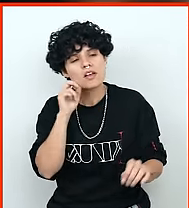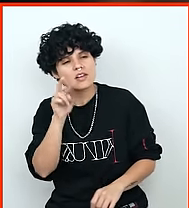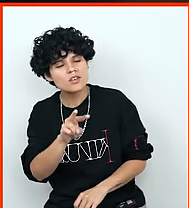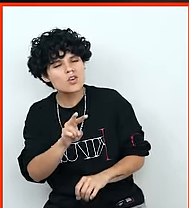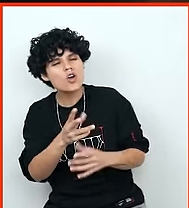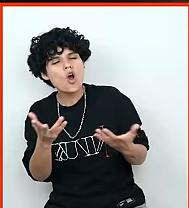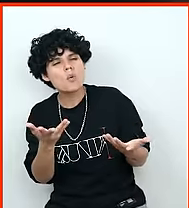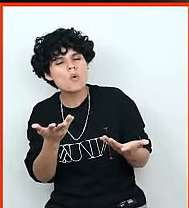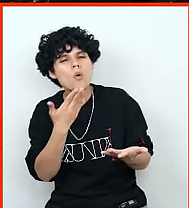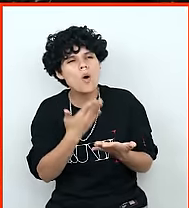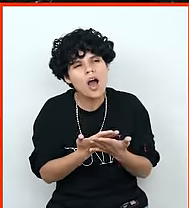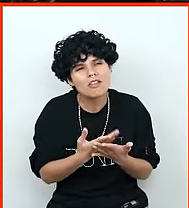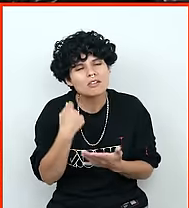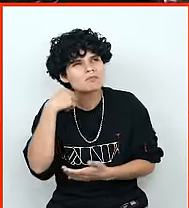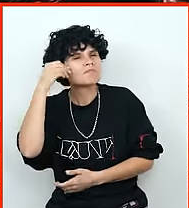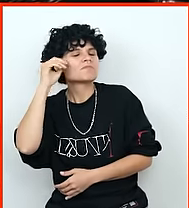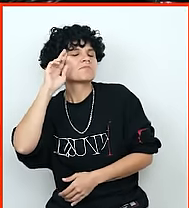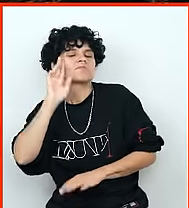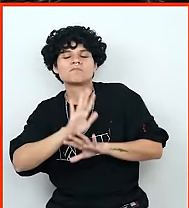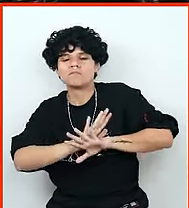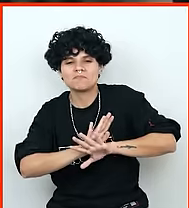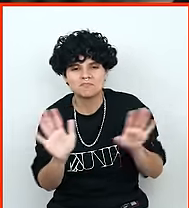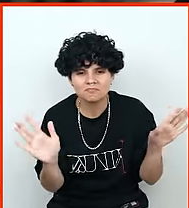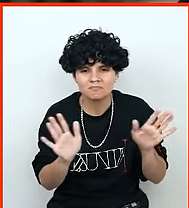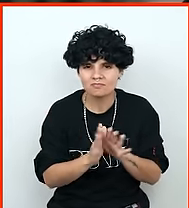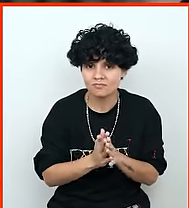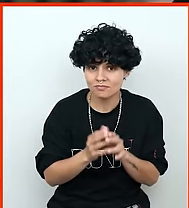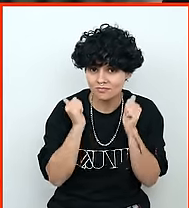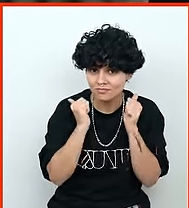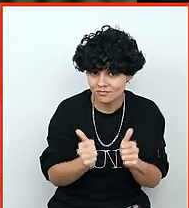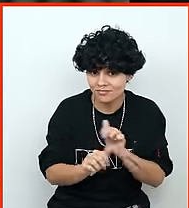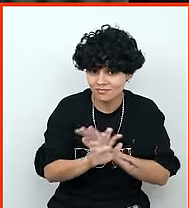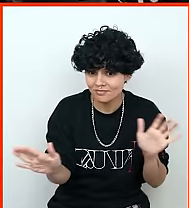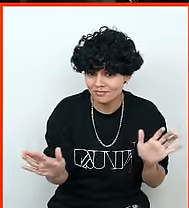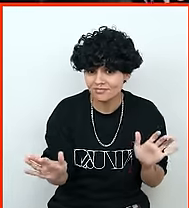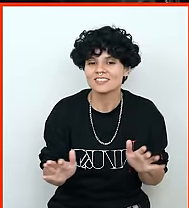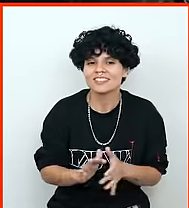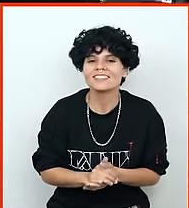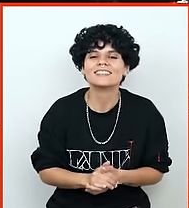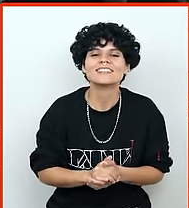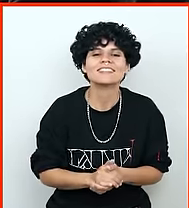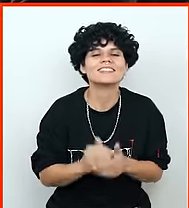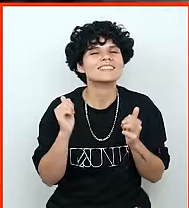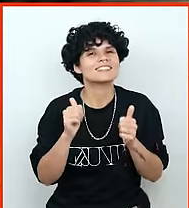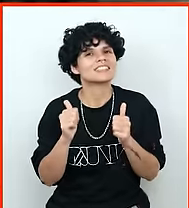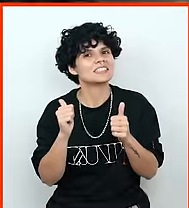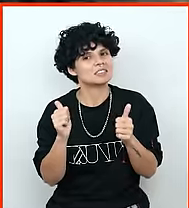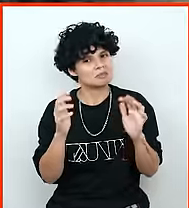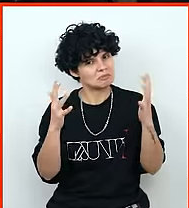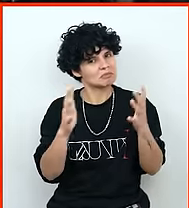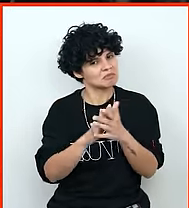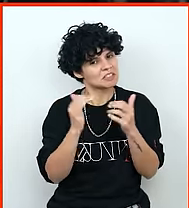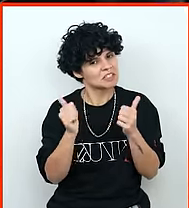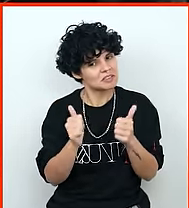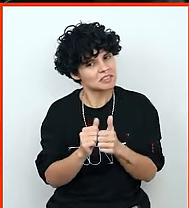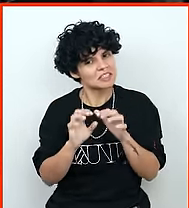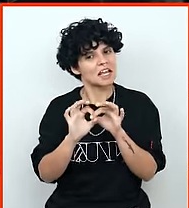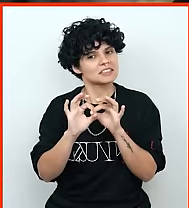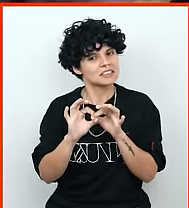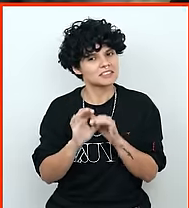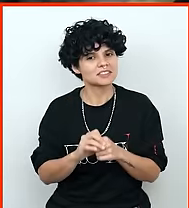el cómo, en mi mente no hay registro. ¿La cartera entera? No, pero está bien ahí. Bien, muy bien. Gracias,